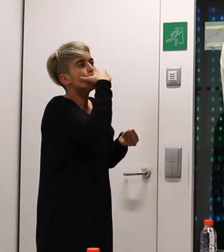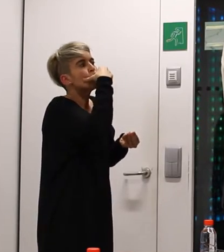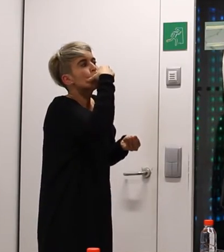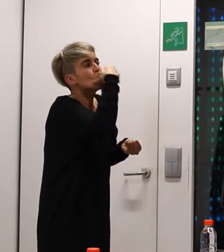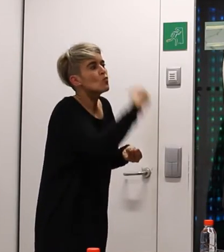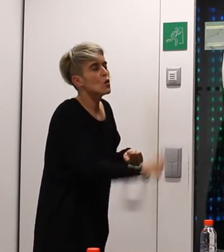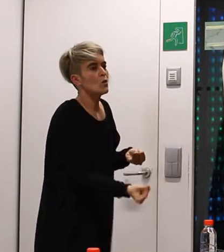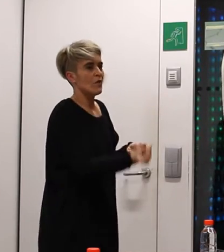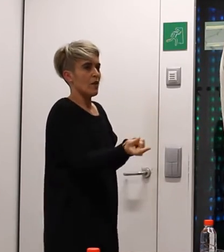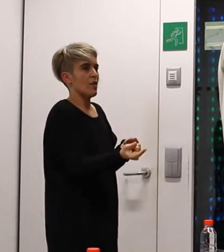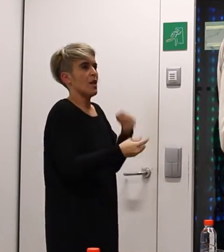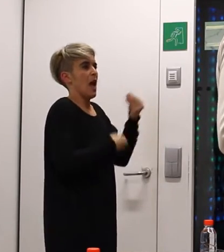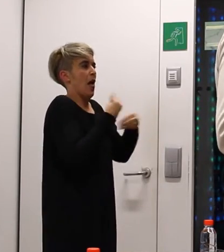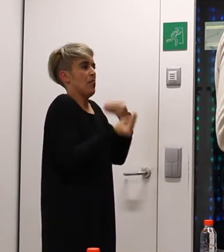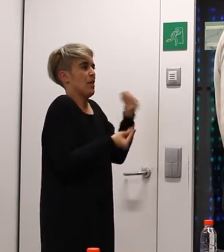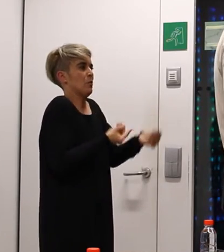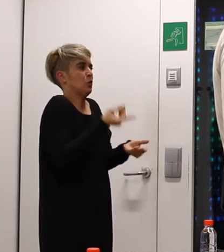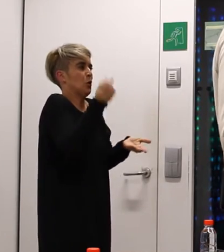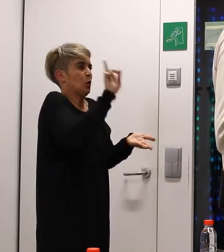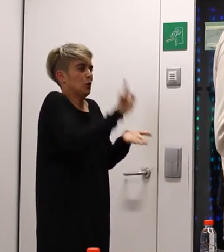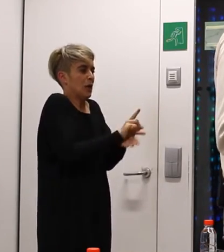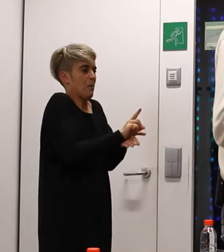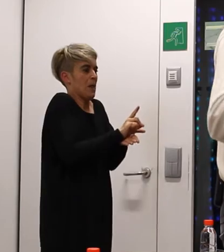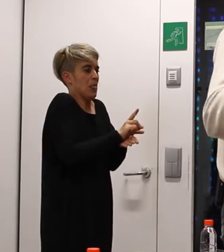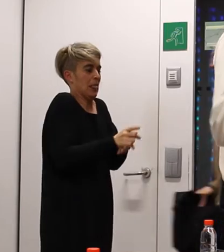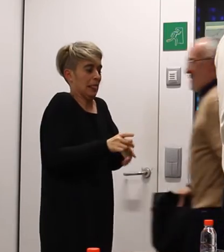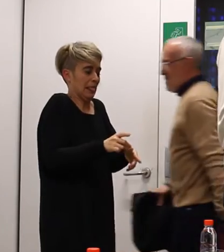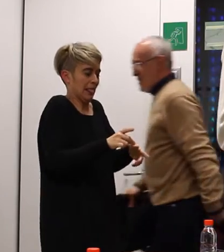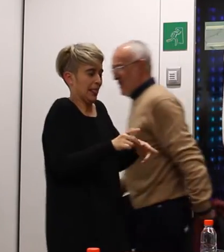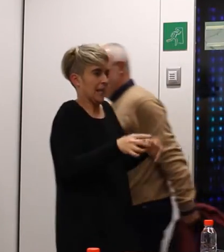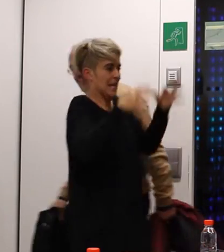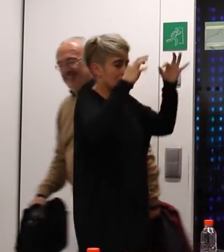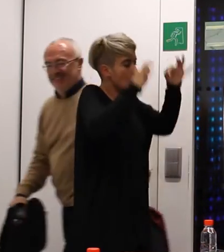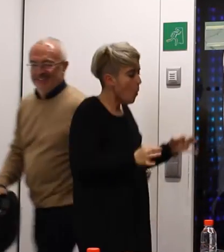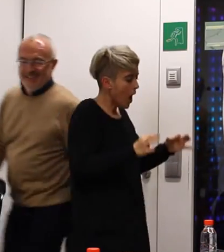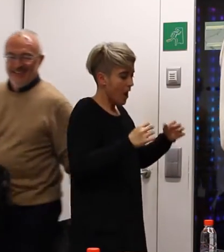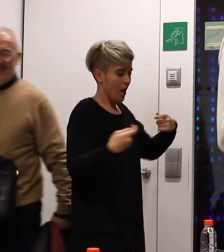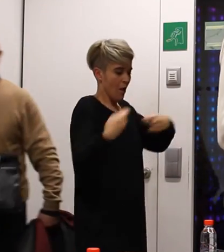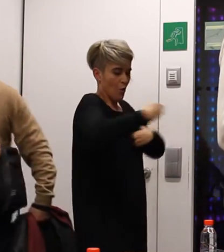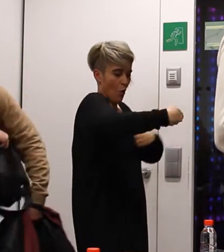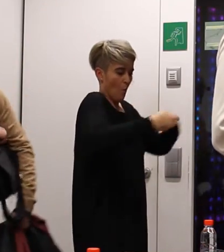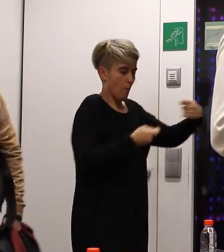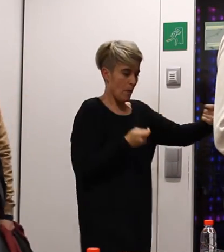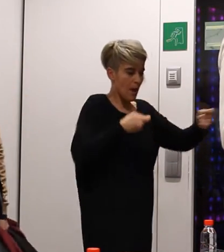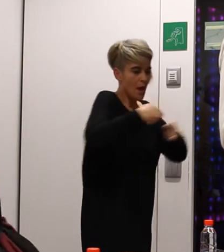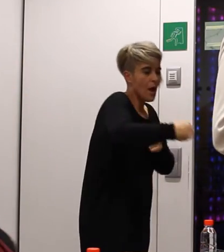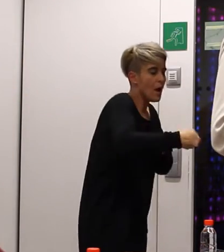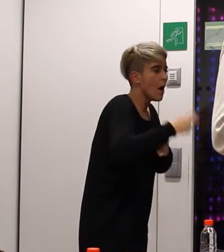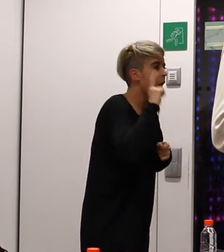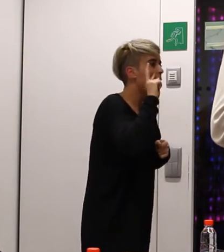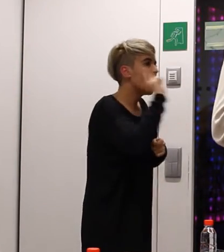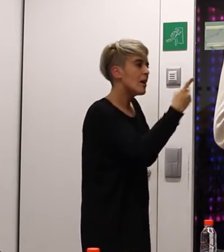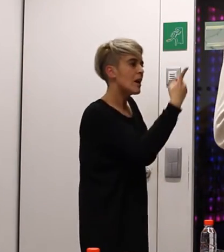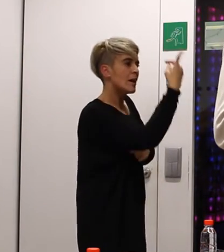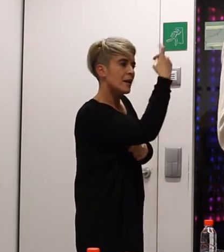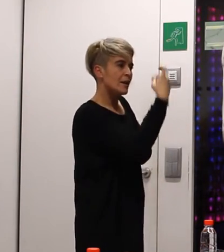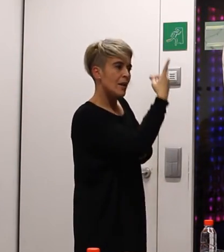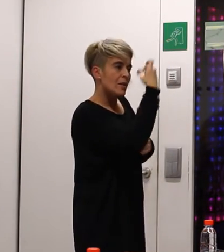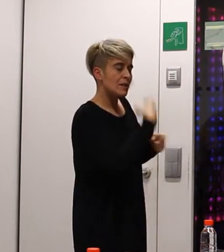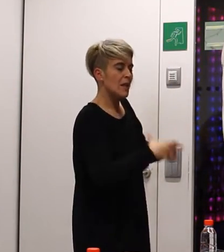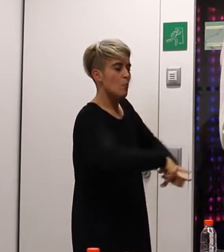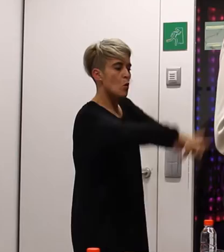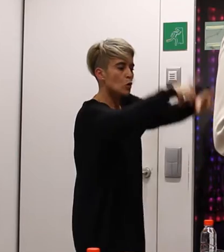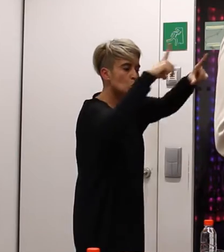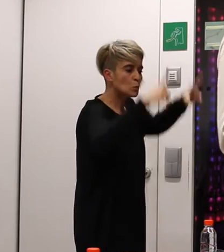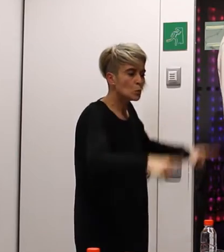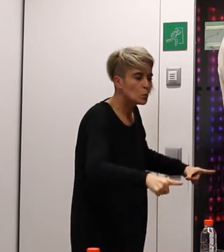hacer otra vez lo mismo, pues vamos a cooperar. Hola. Vamos a cooperar, vamos a ver, necesitamos hacer una planta grande, porque si no, no